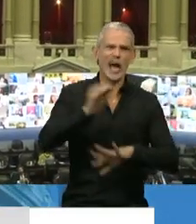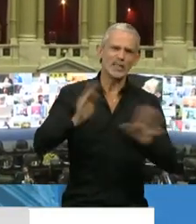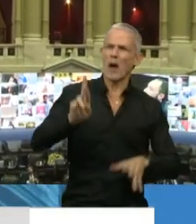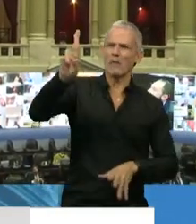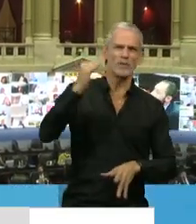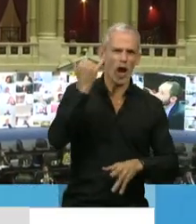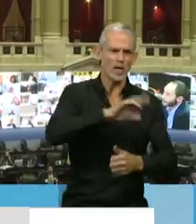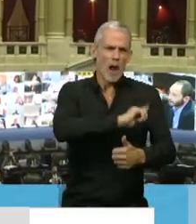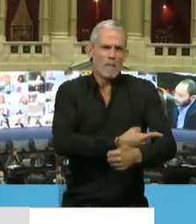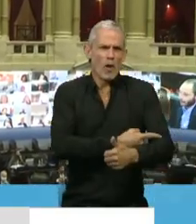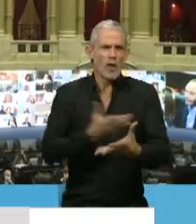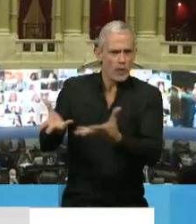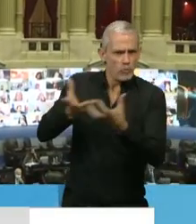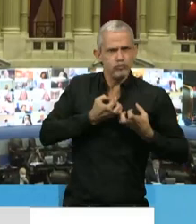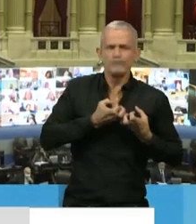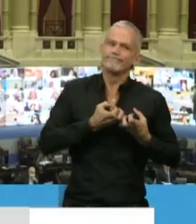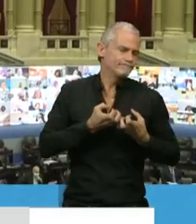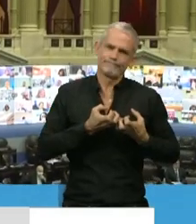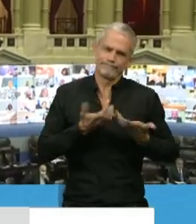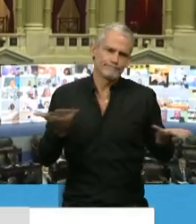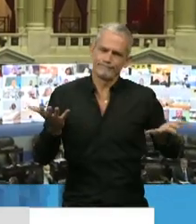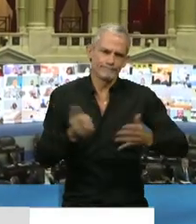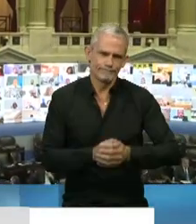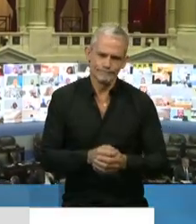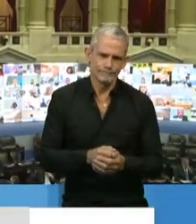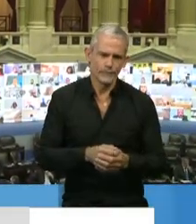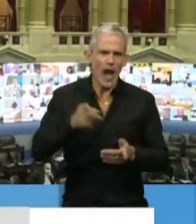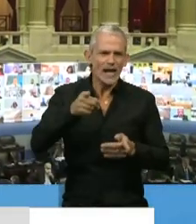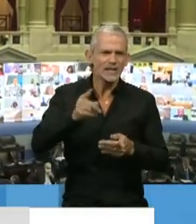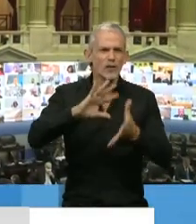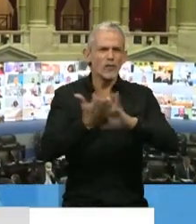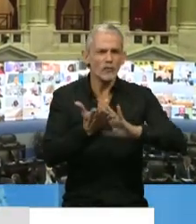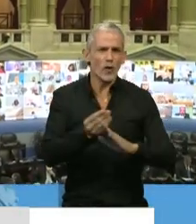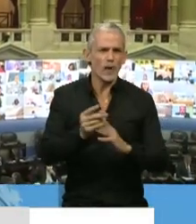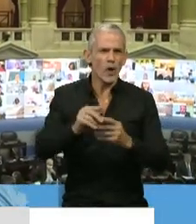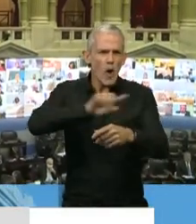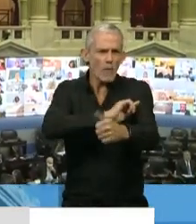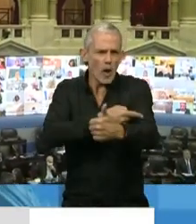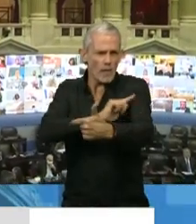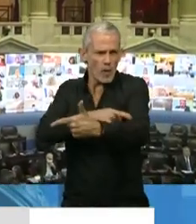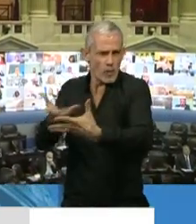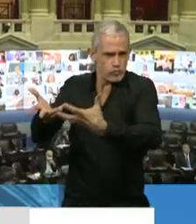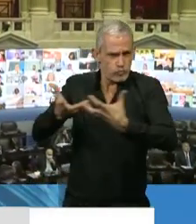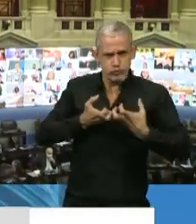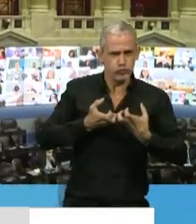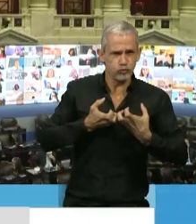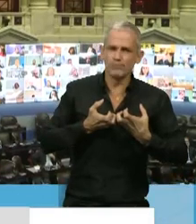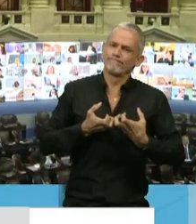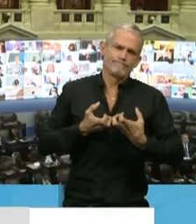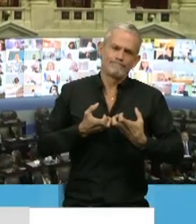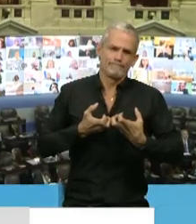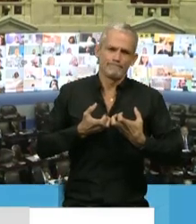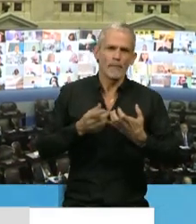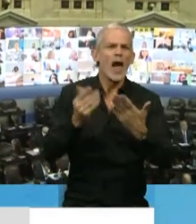la suma del poder público, a una vocación constante por la concentración del poder, por el atropello de